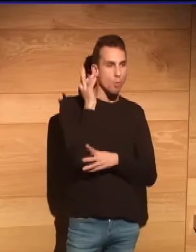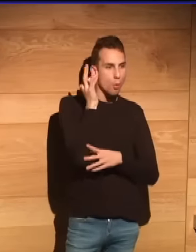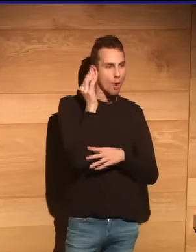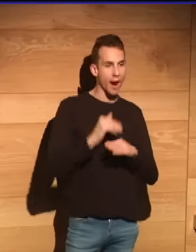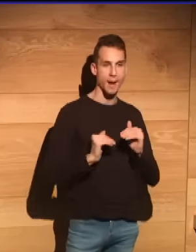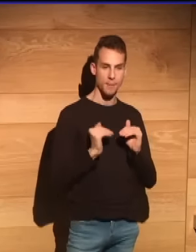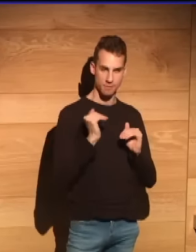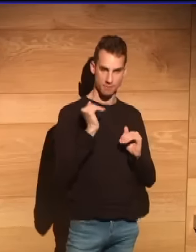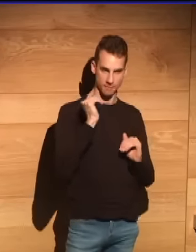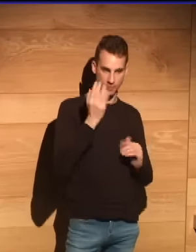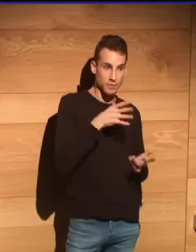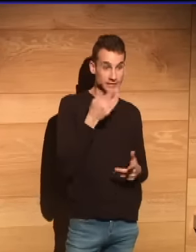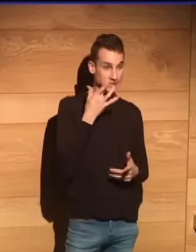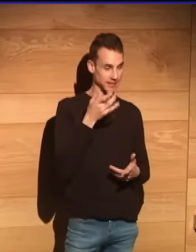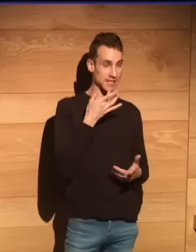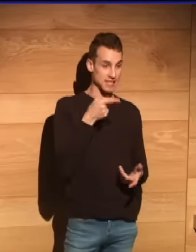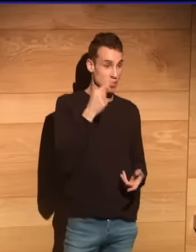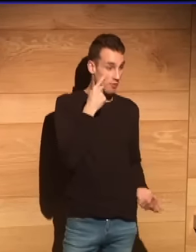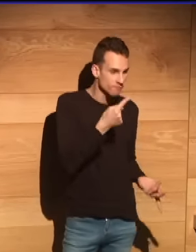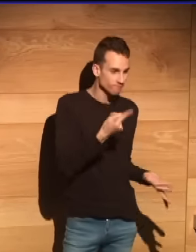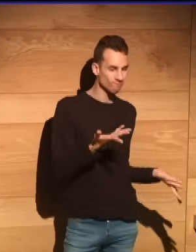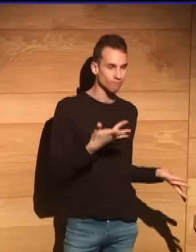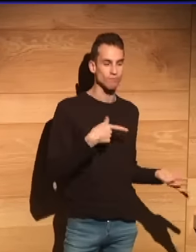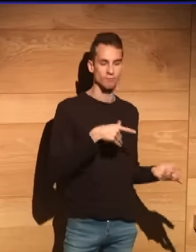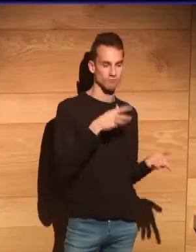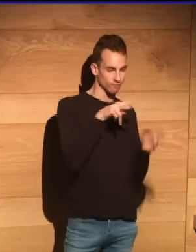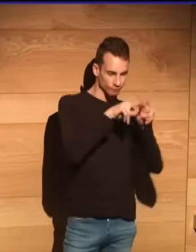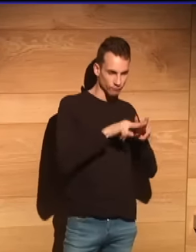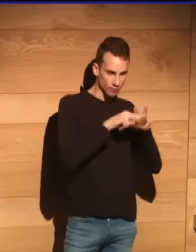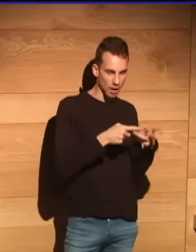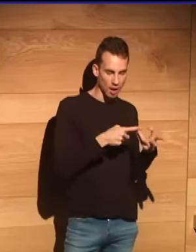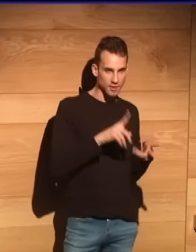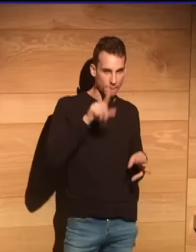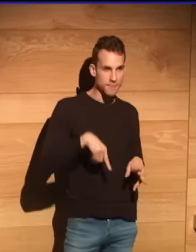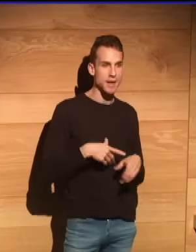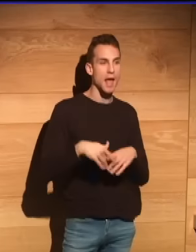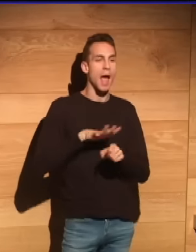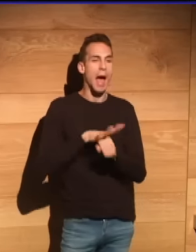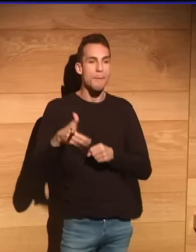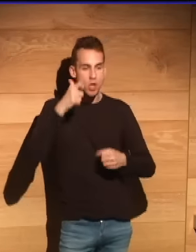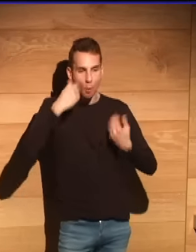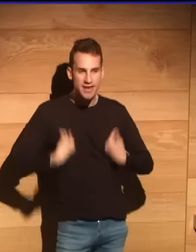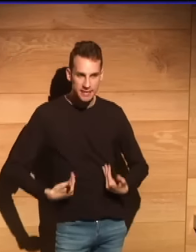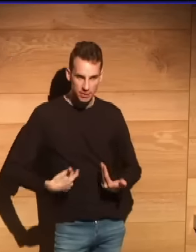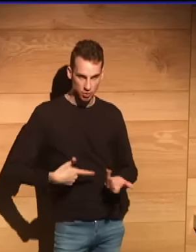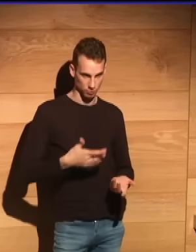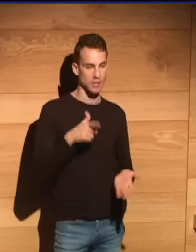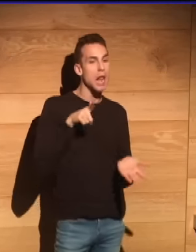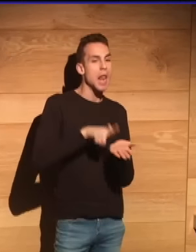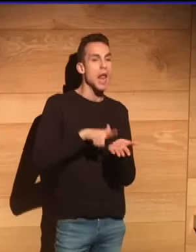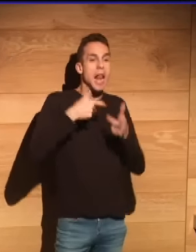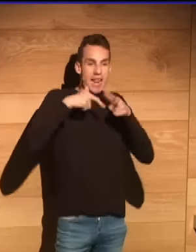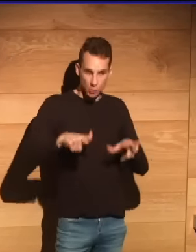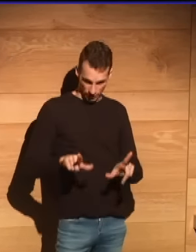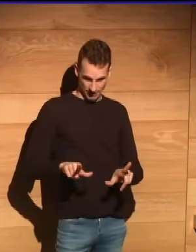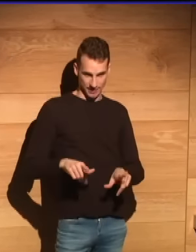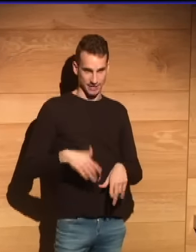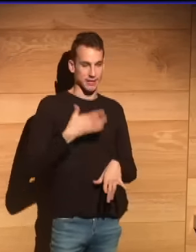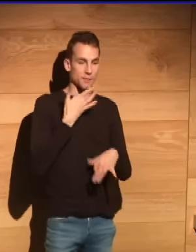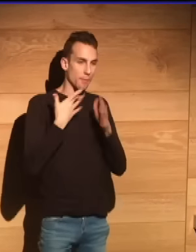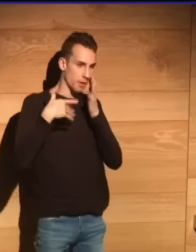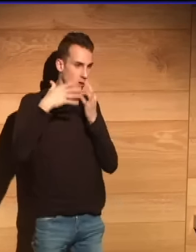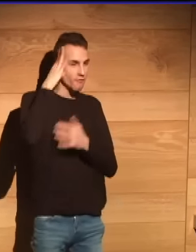fijas, vienen también del ámbito humanístico. Las lingüistas, por ejemplo, gente de filosofía y de ética, de ciencias